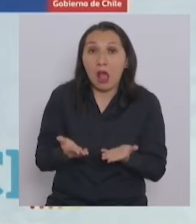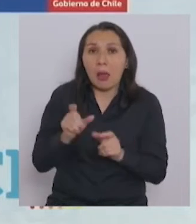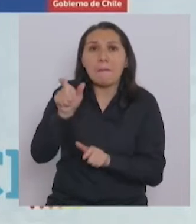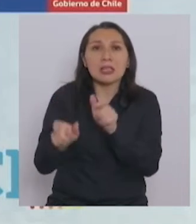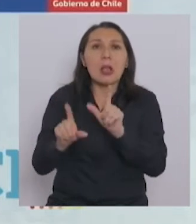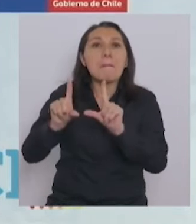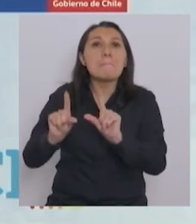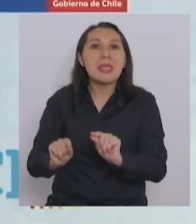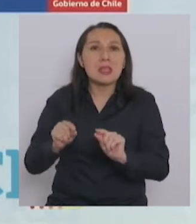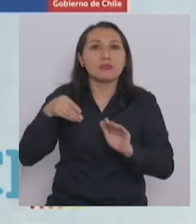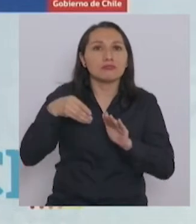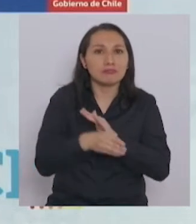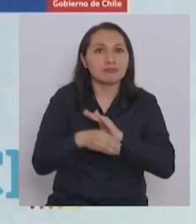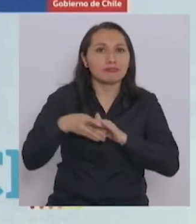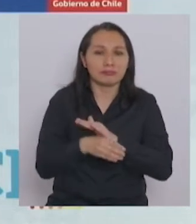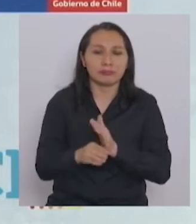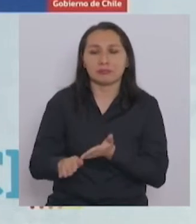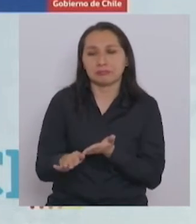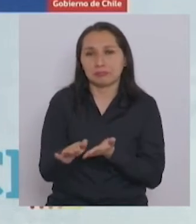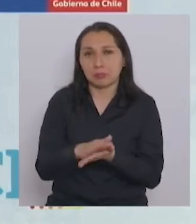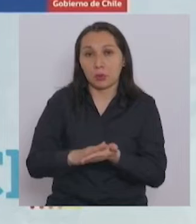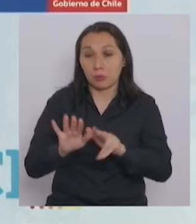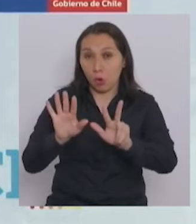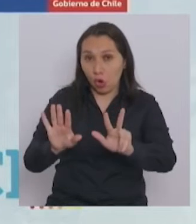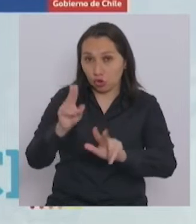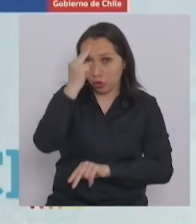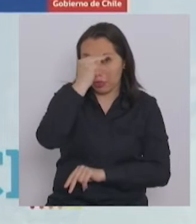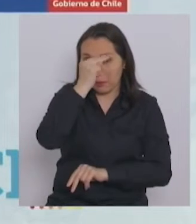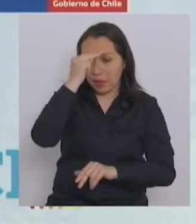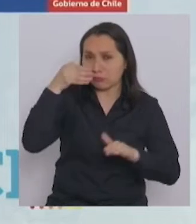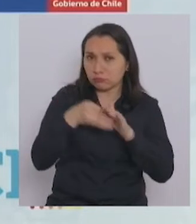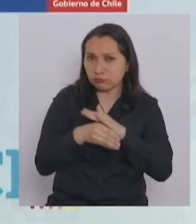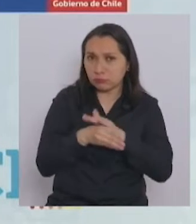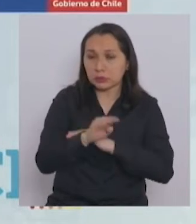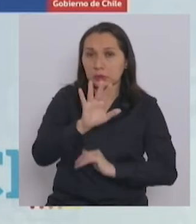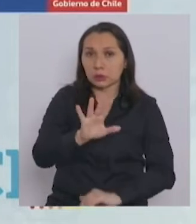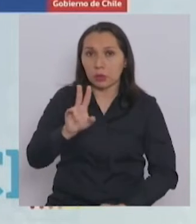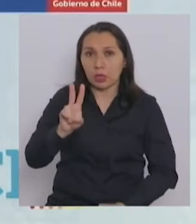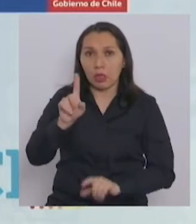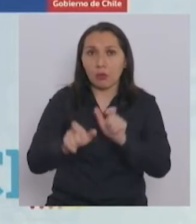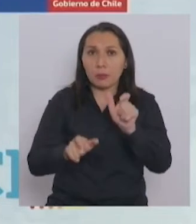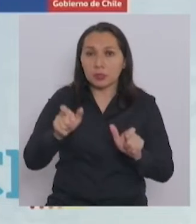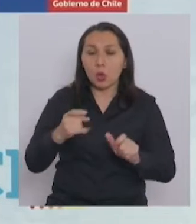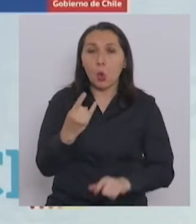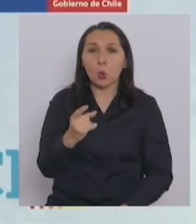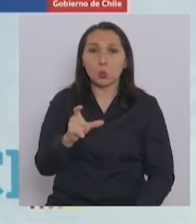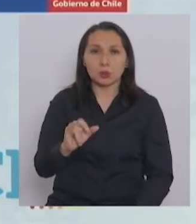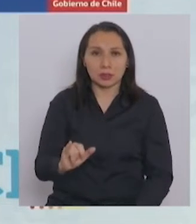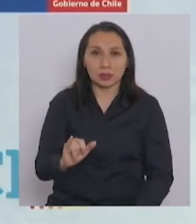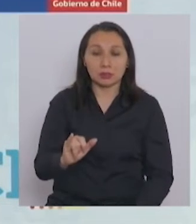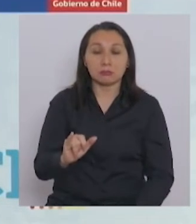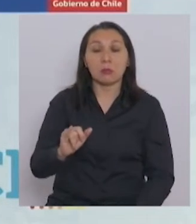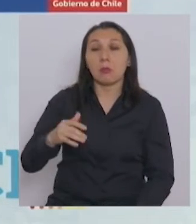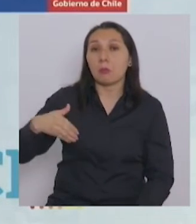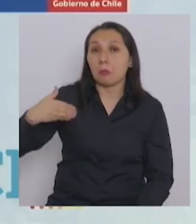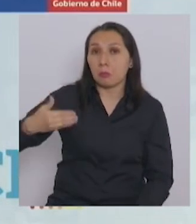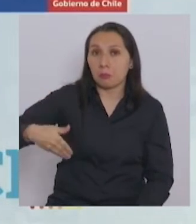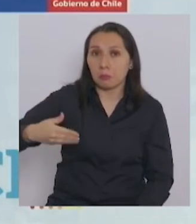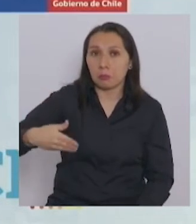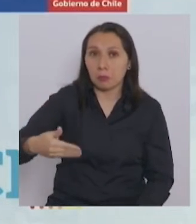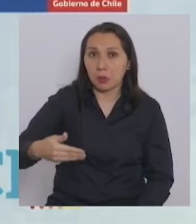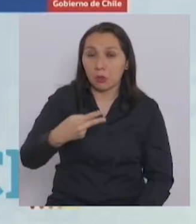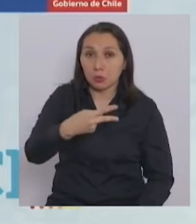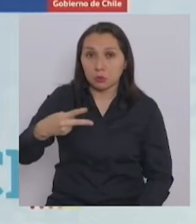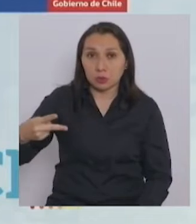disminución. Por ejemplo, al 8 de marzo ingresaron 52 personas a UCI y pasado